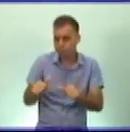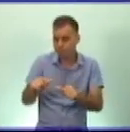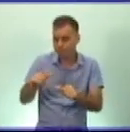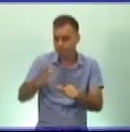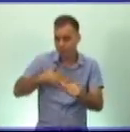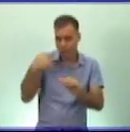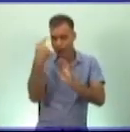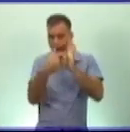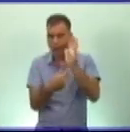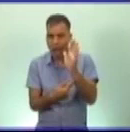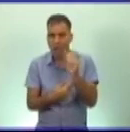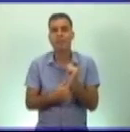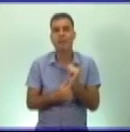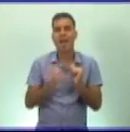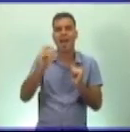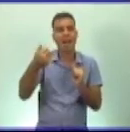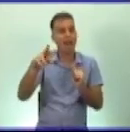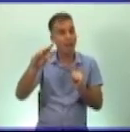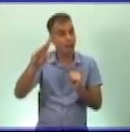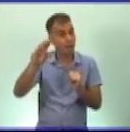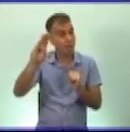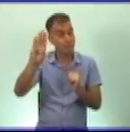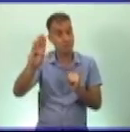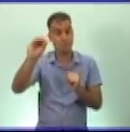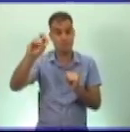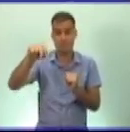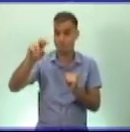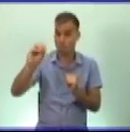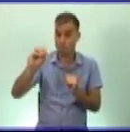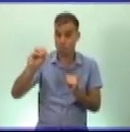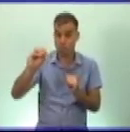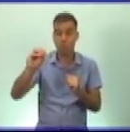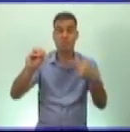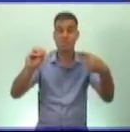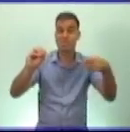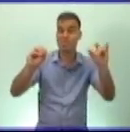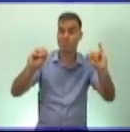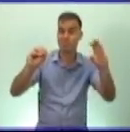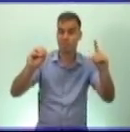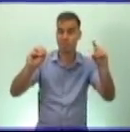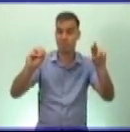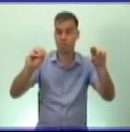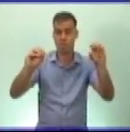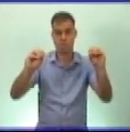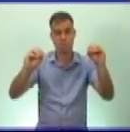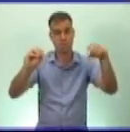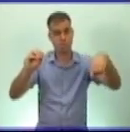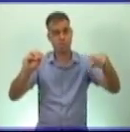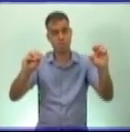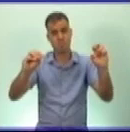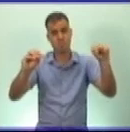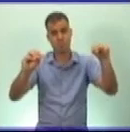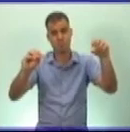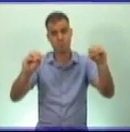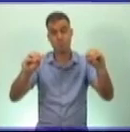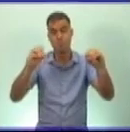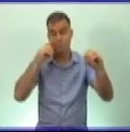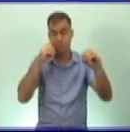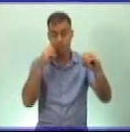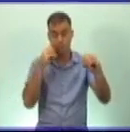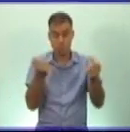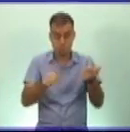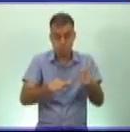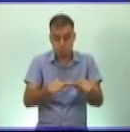por átomos de carbono y de hidrógeno. Generalmente, o algunas de estas reacciones liberan energía, sin embargo